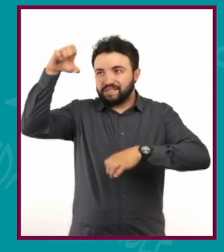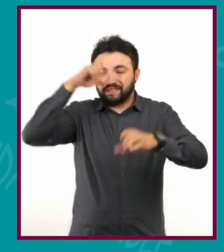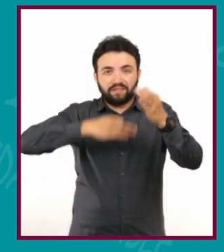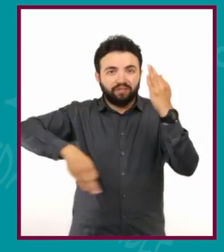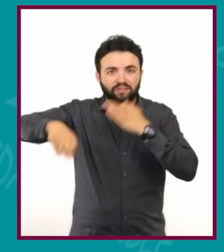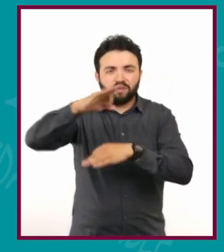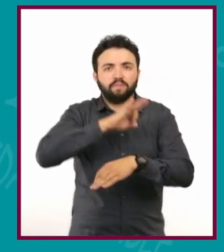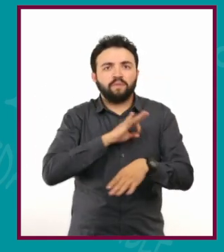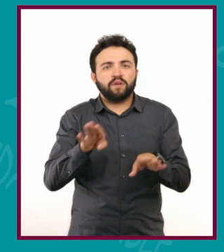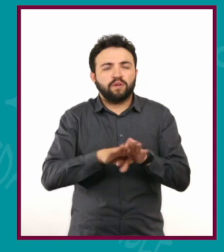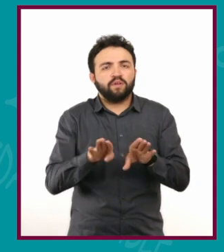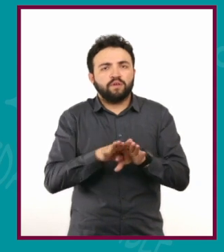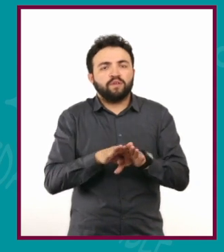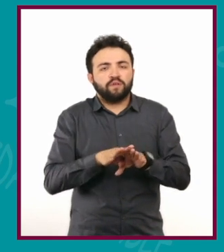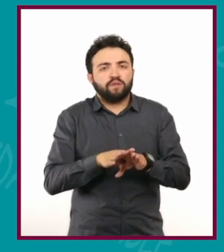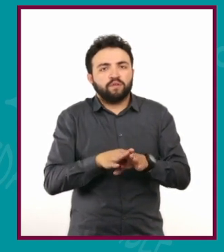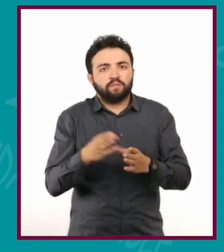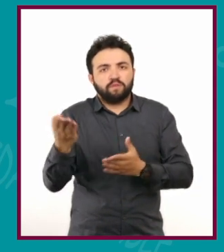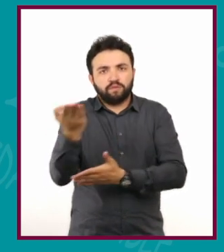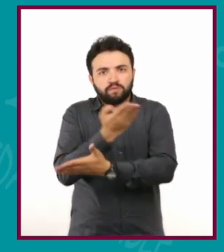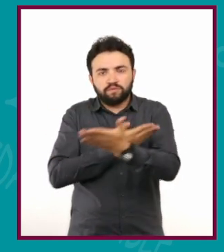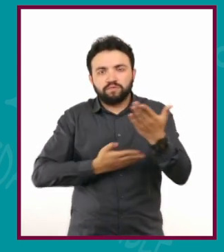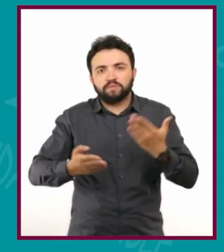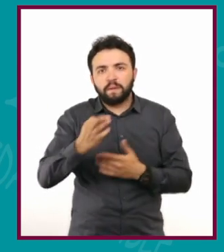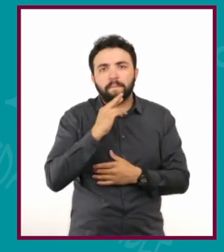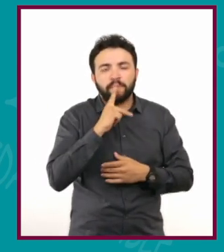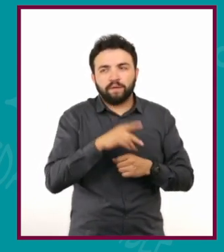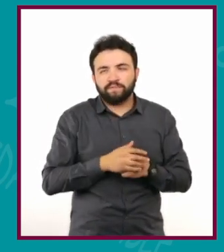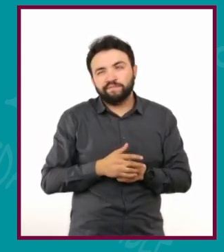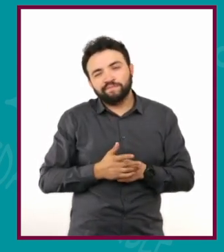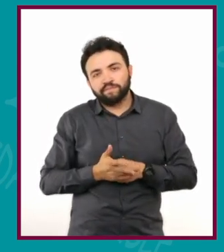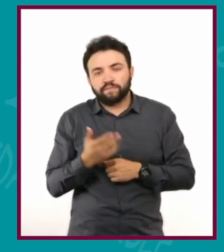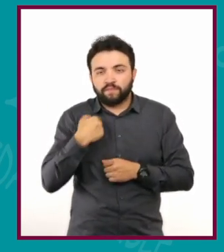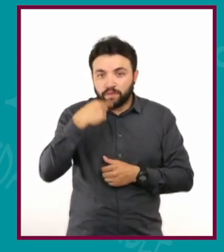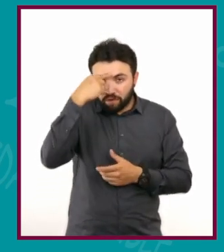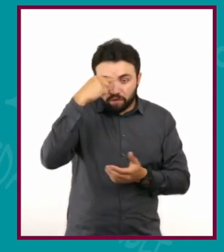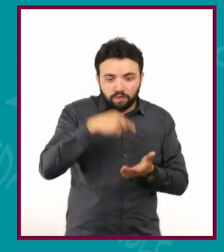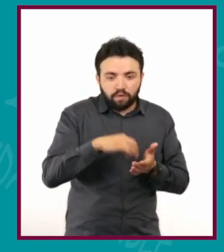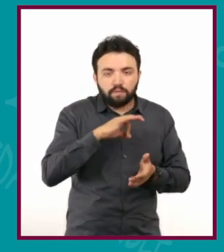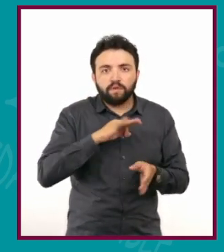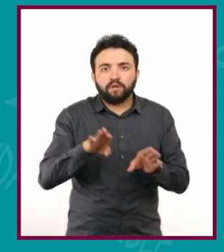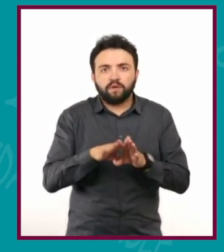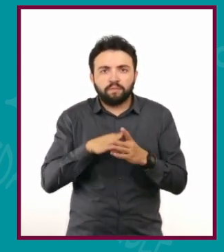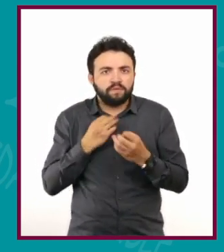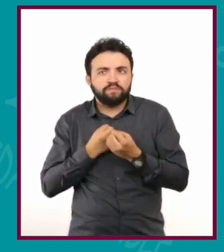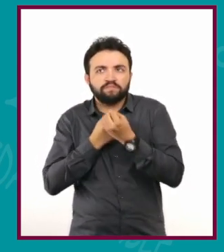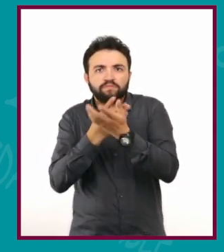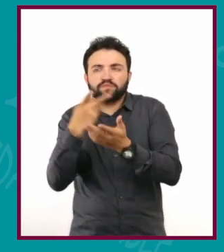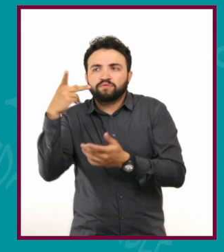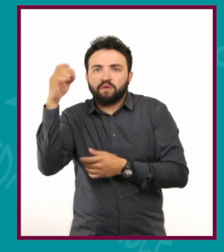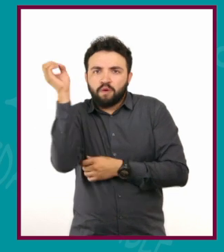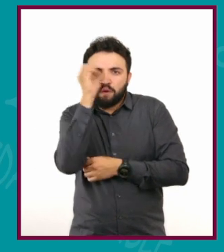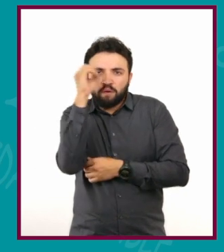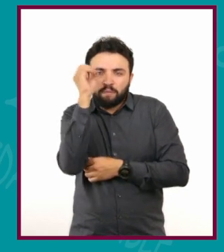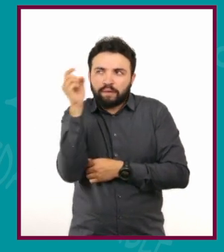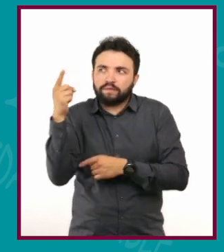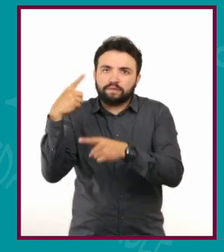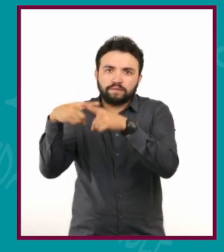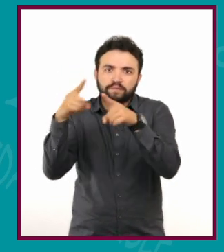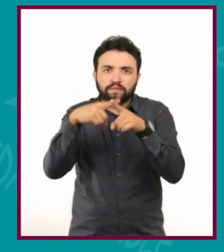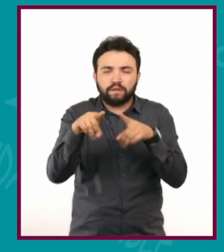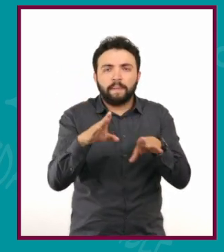Creo que sería bueno expresar cada quien sus opiniones, decir lo que crea que es mejor de cada generación, lo